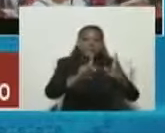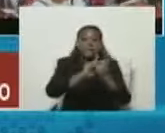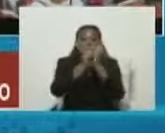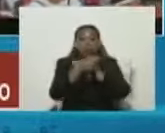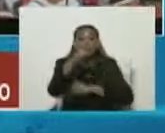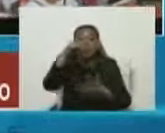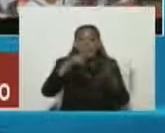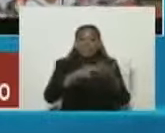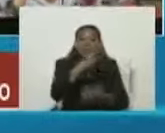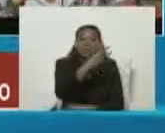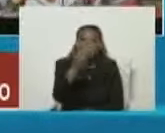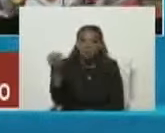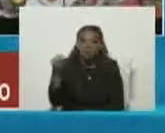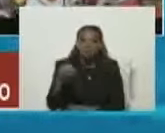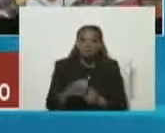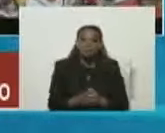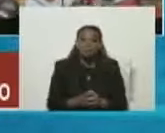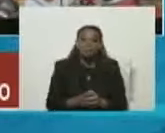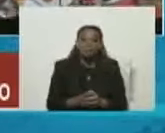2030.